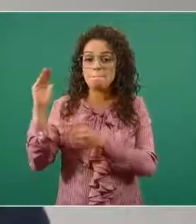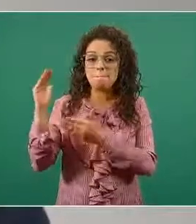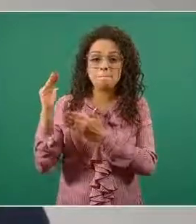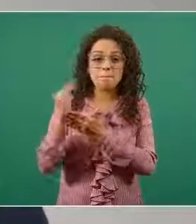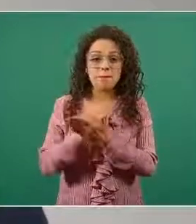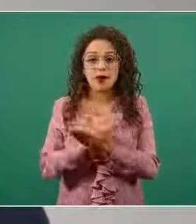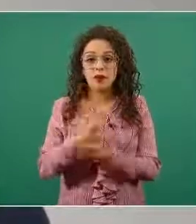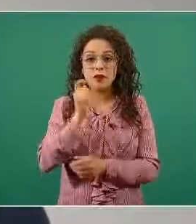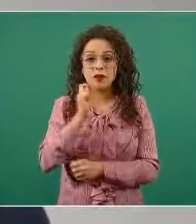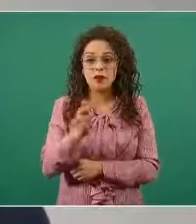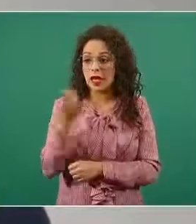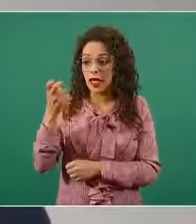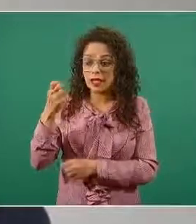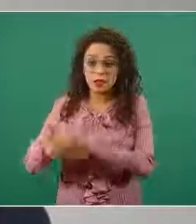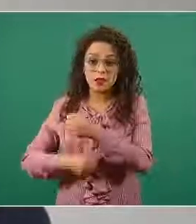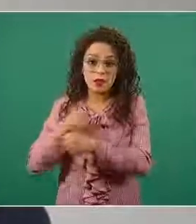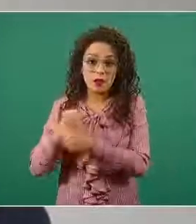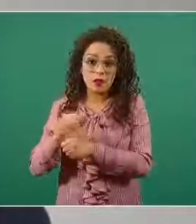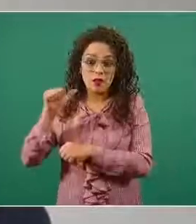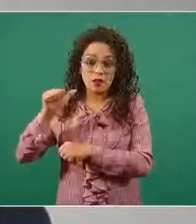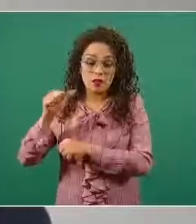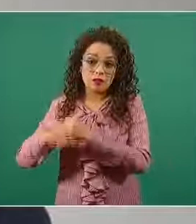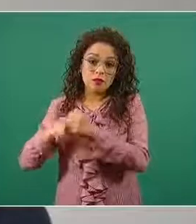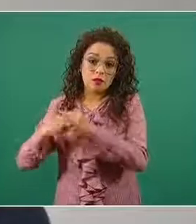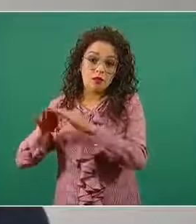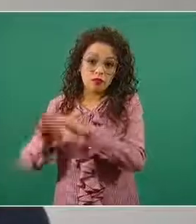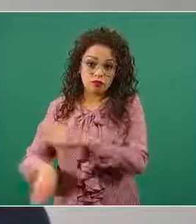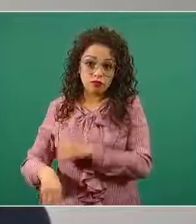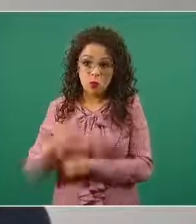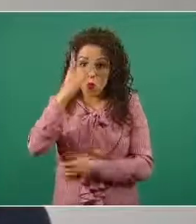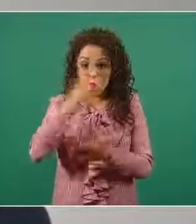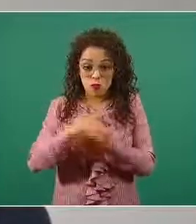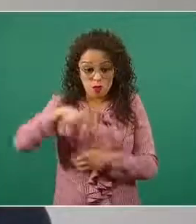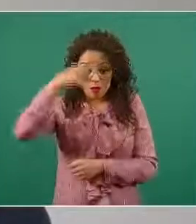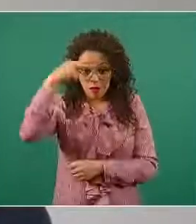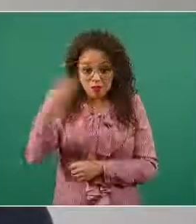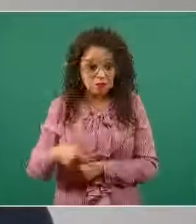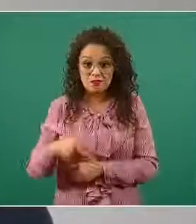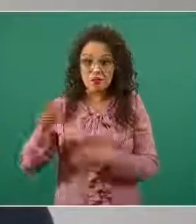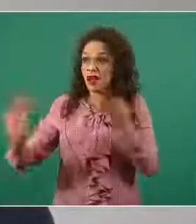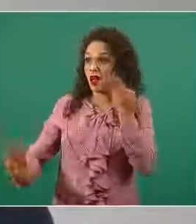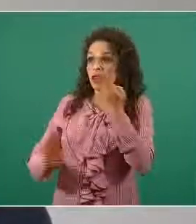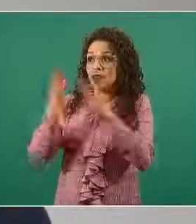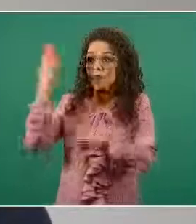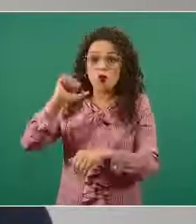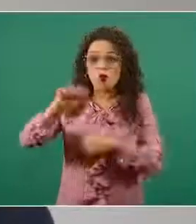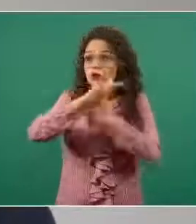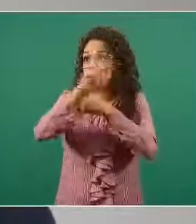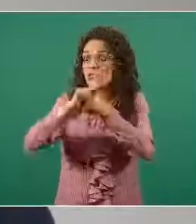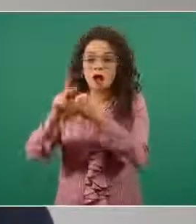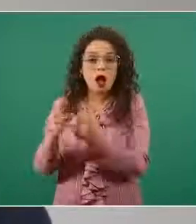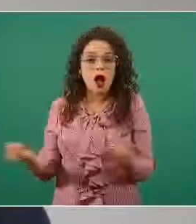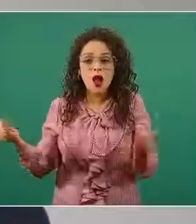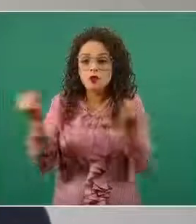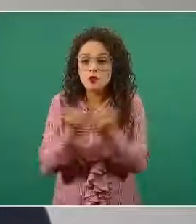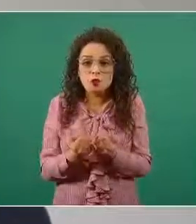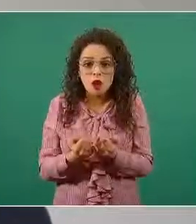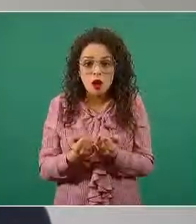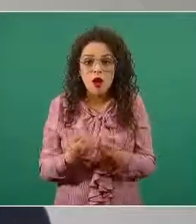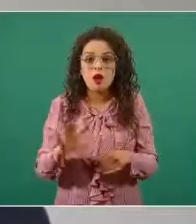de la enfermedad, no solamente en México, sino a nivel internacional, es precisamente porque la